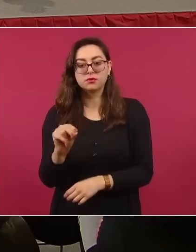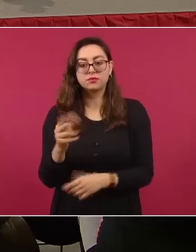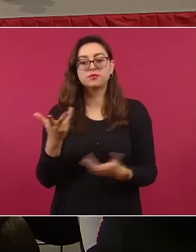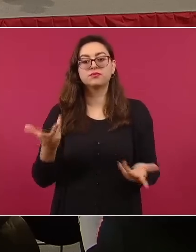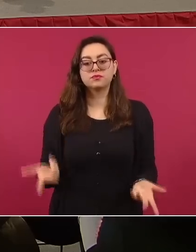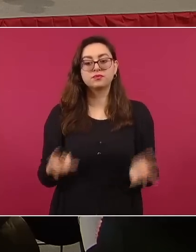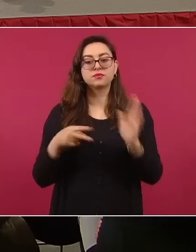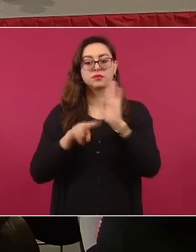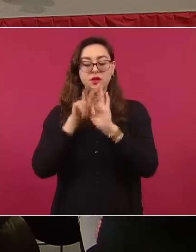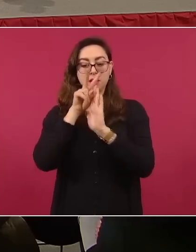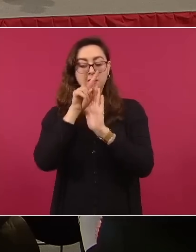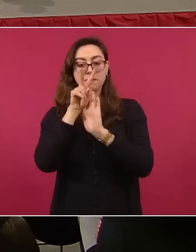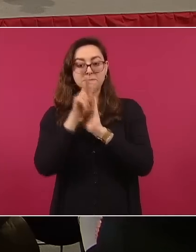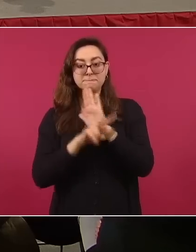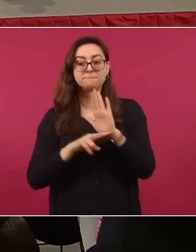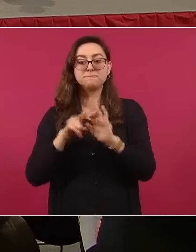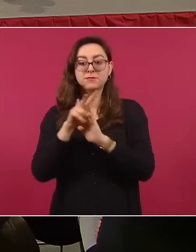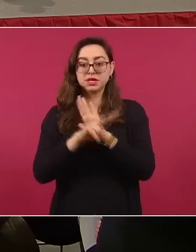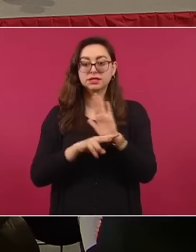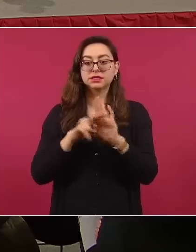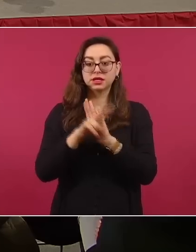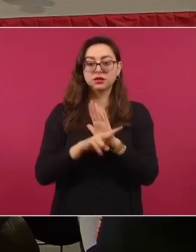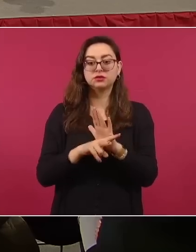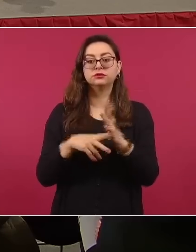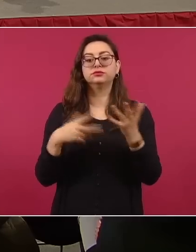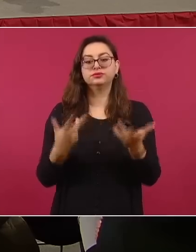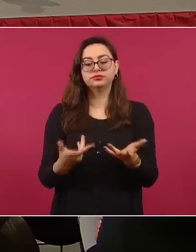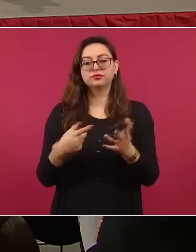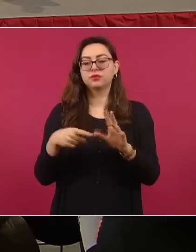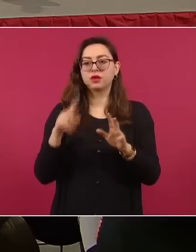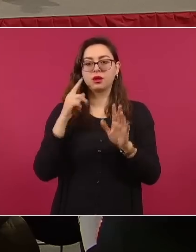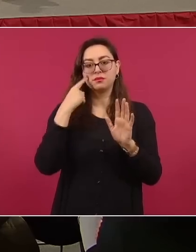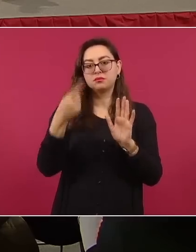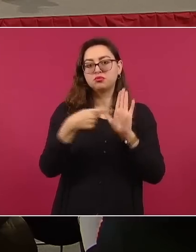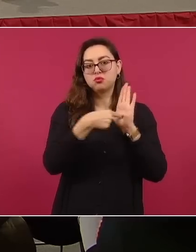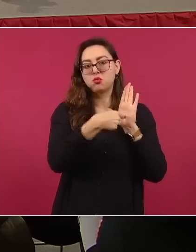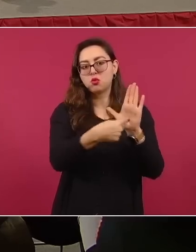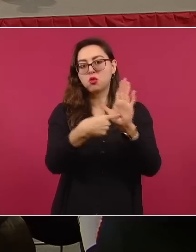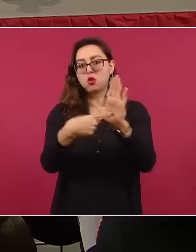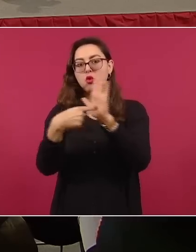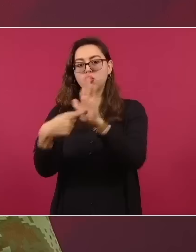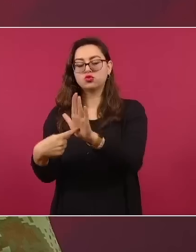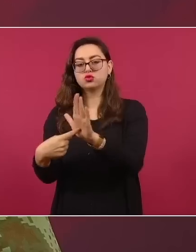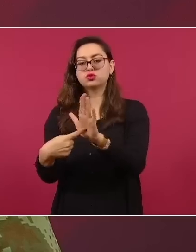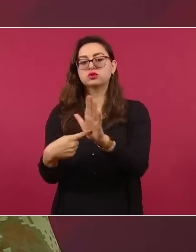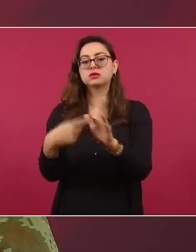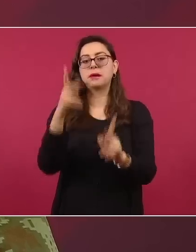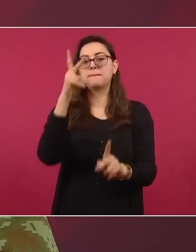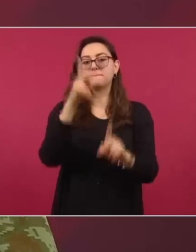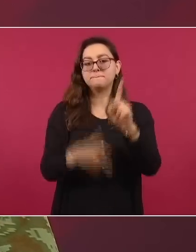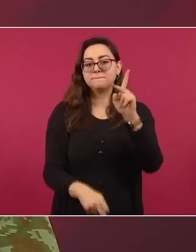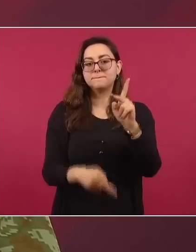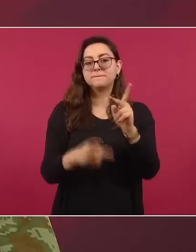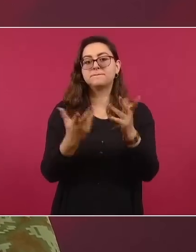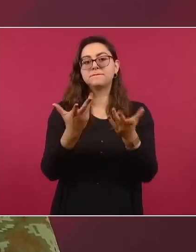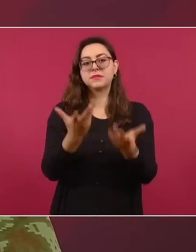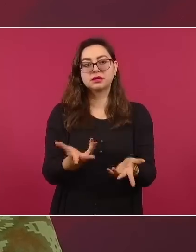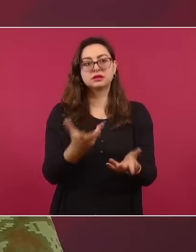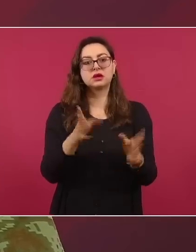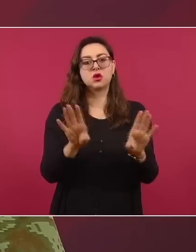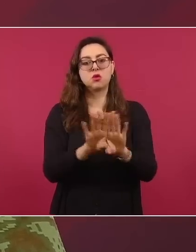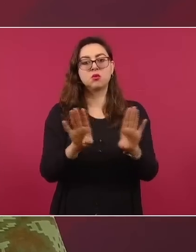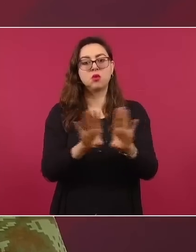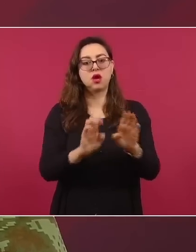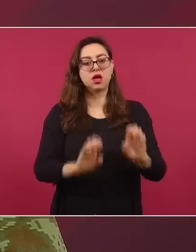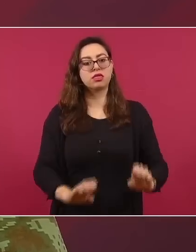considera ahí desde una parte informando también las los instalaciones importantes